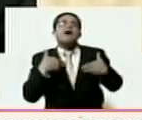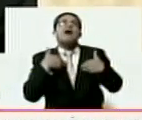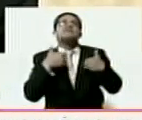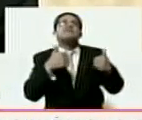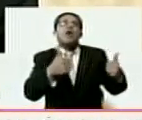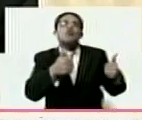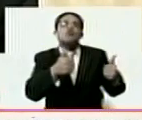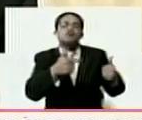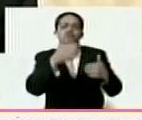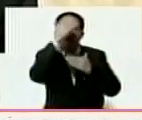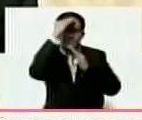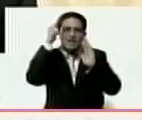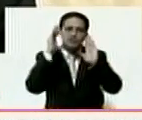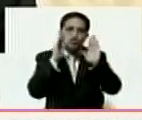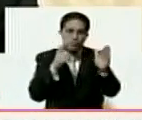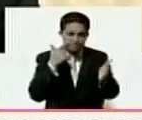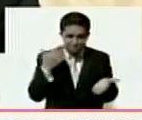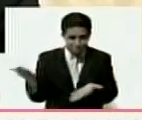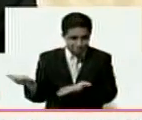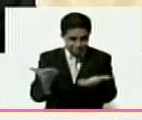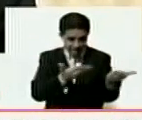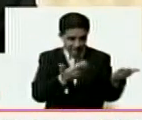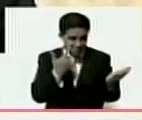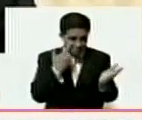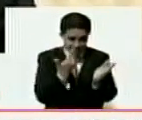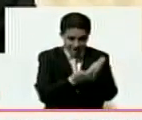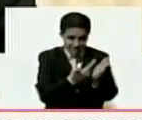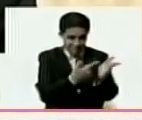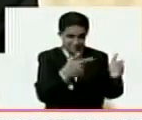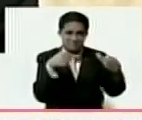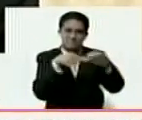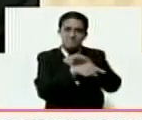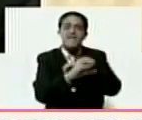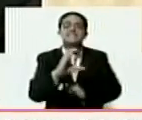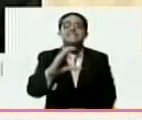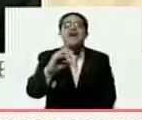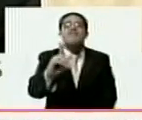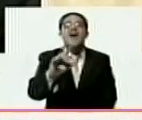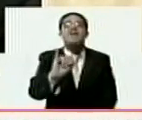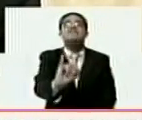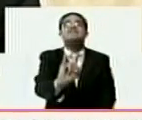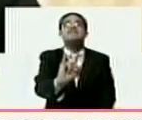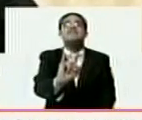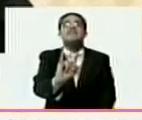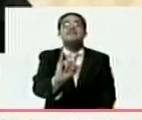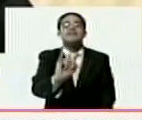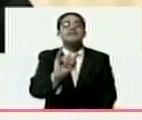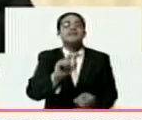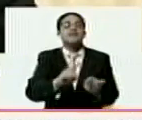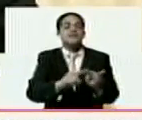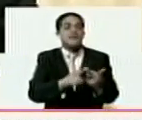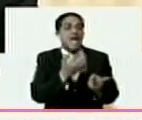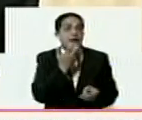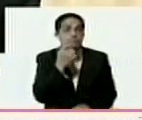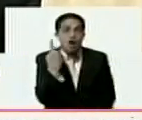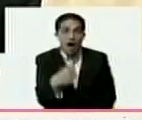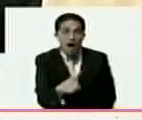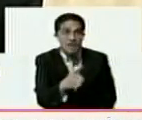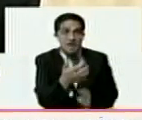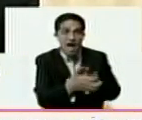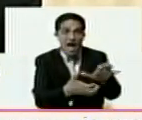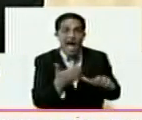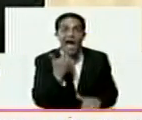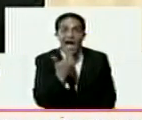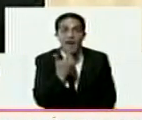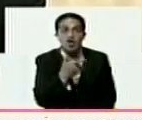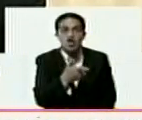primaria. Vayan, vayan a los centros de diagnóstico integral. Si alguna dificultad hay en un CDI,